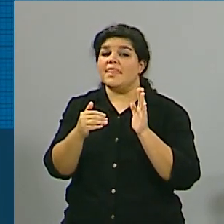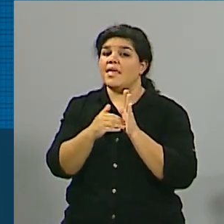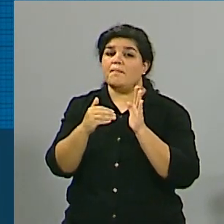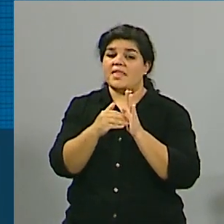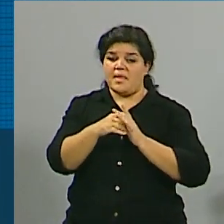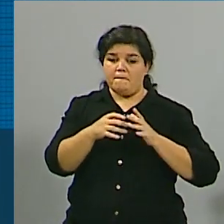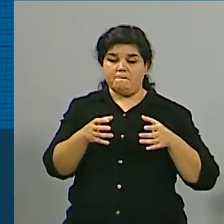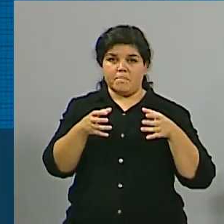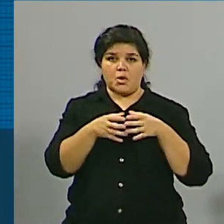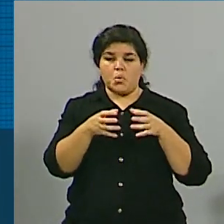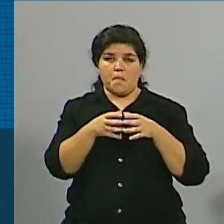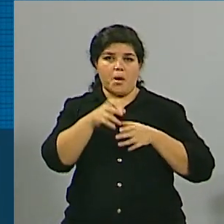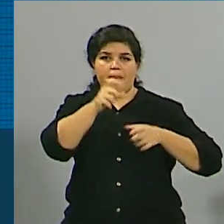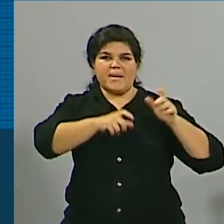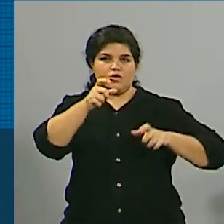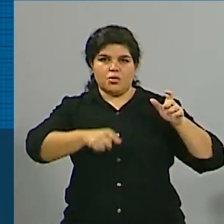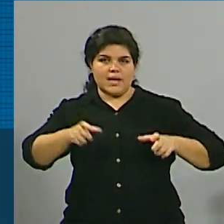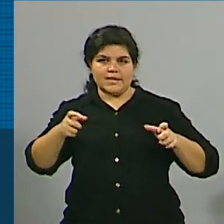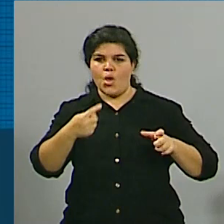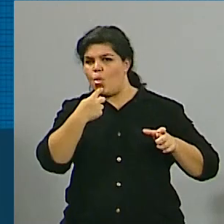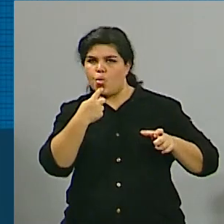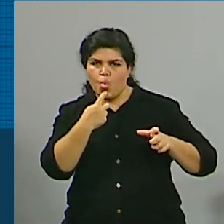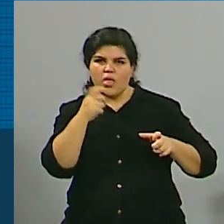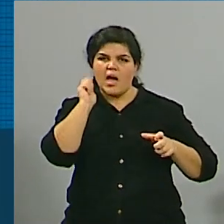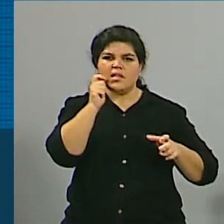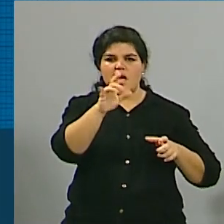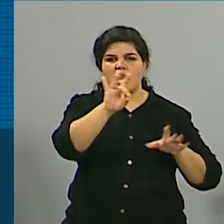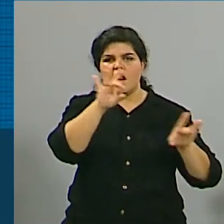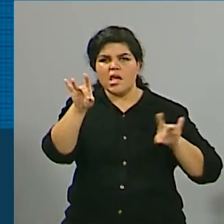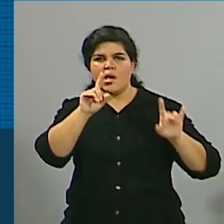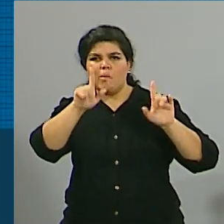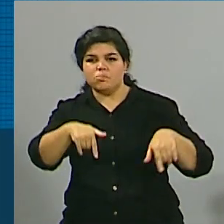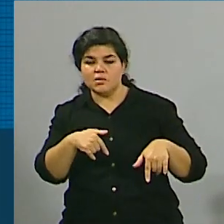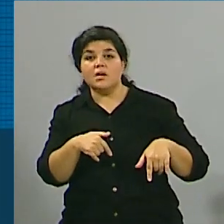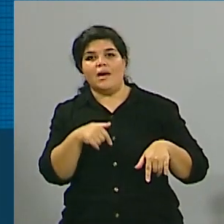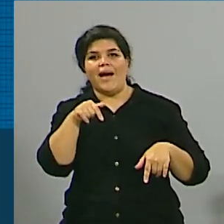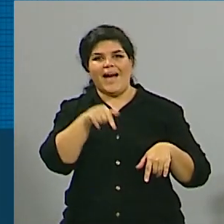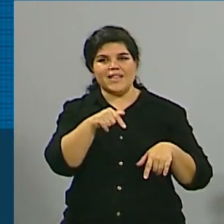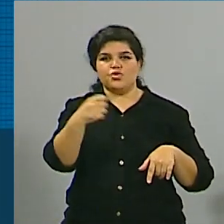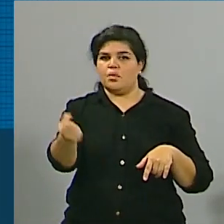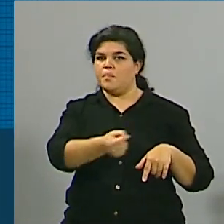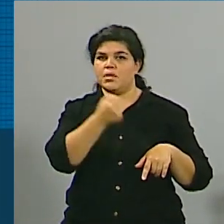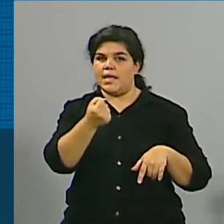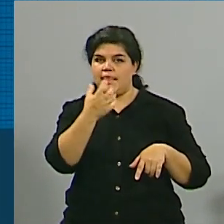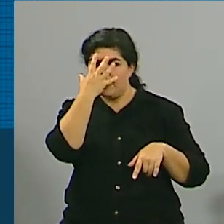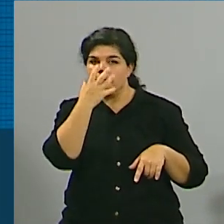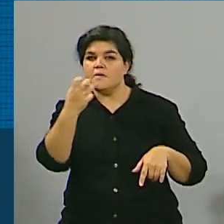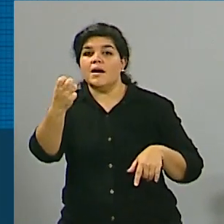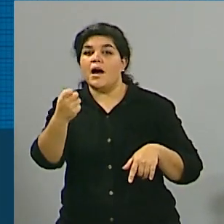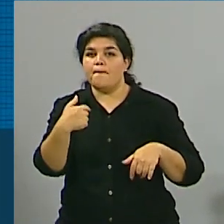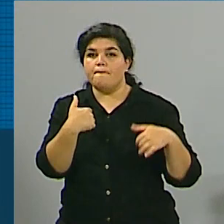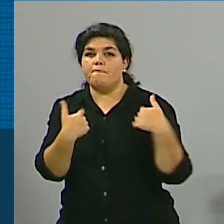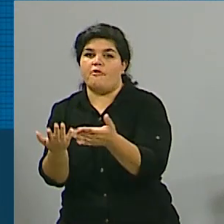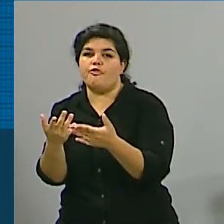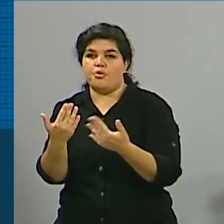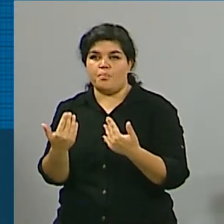voto, aquel votante fluctuante. Es por lo tanto que, seguramente estratégicamente hablando, Cristina Fernández va a decantar